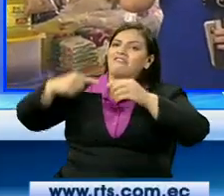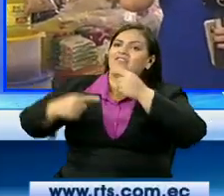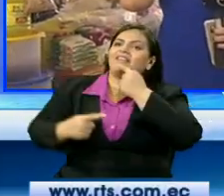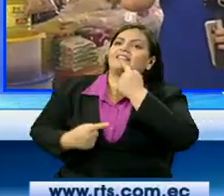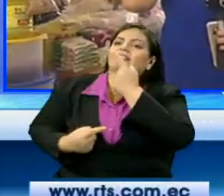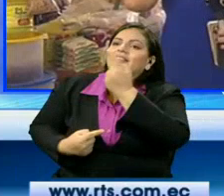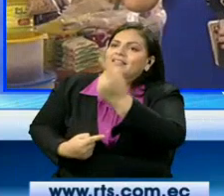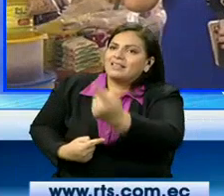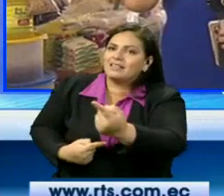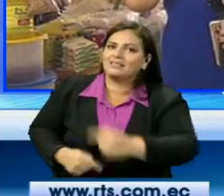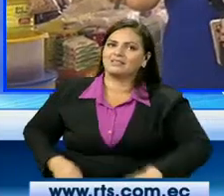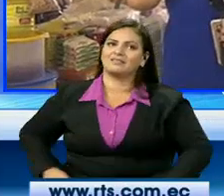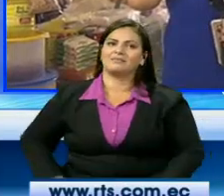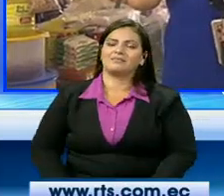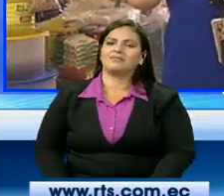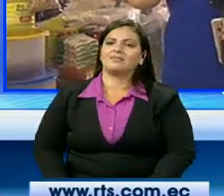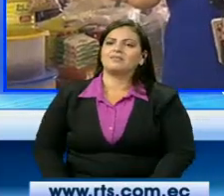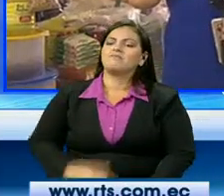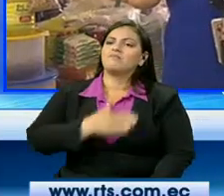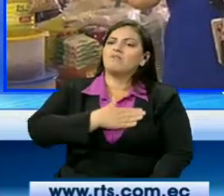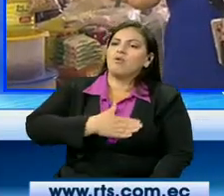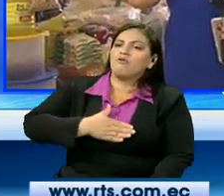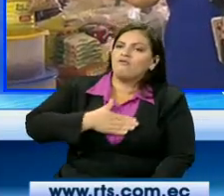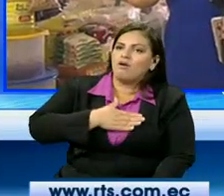cómo es el metro de ostión.